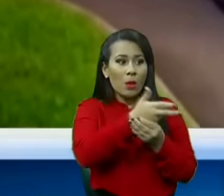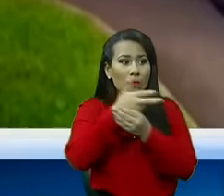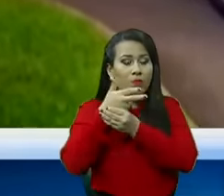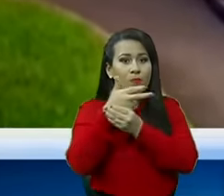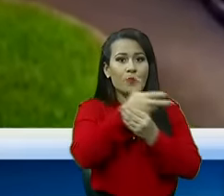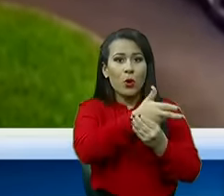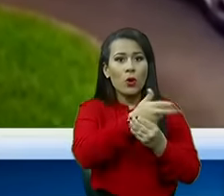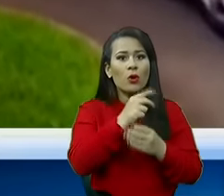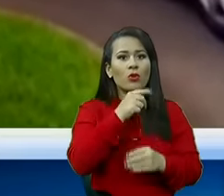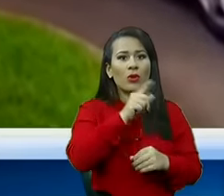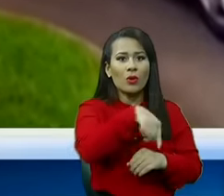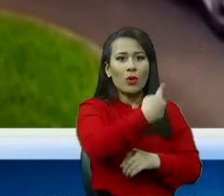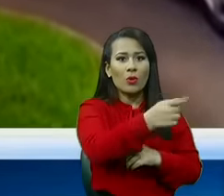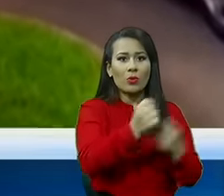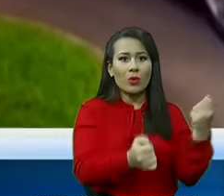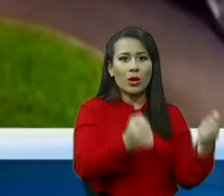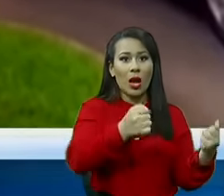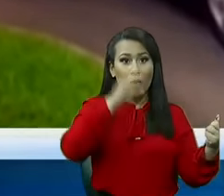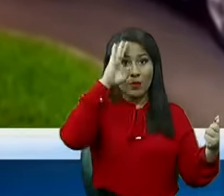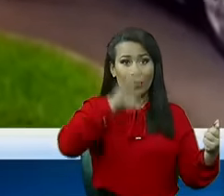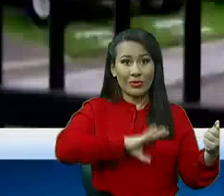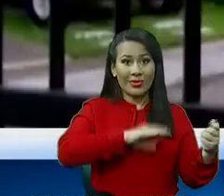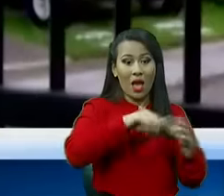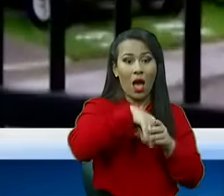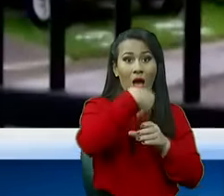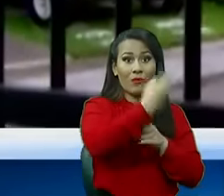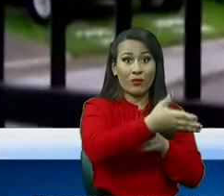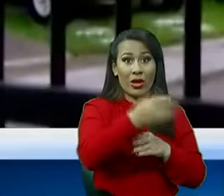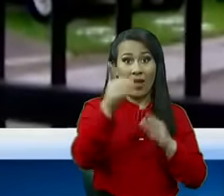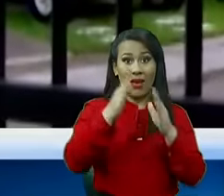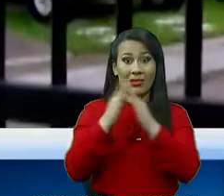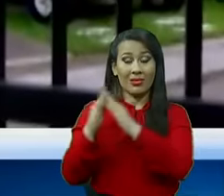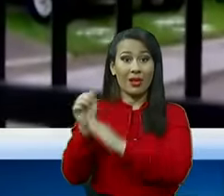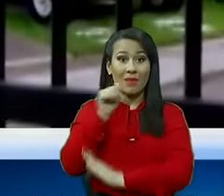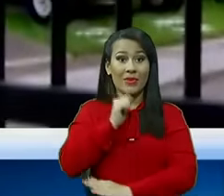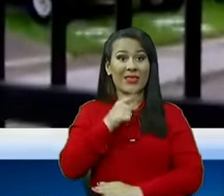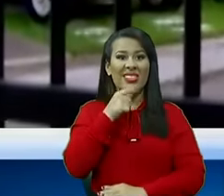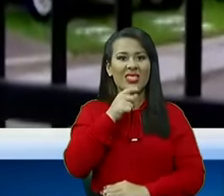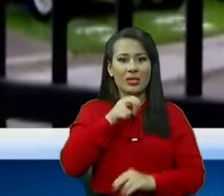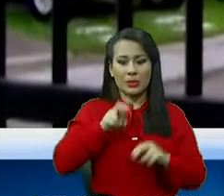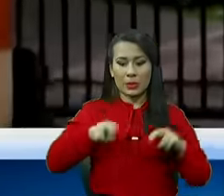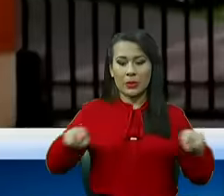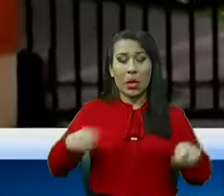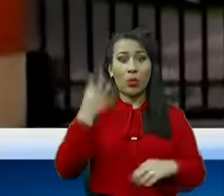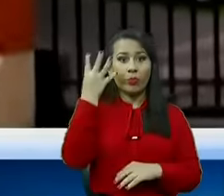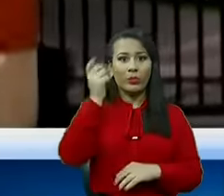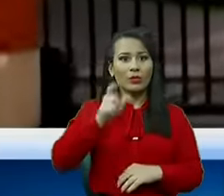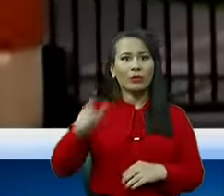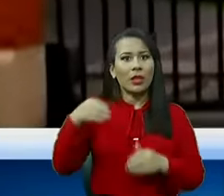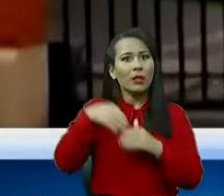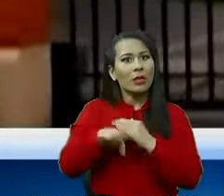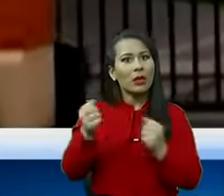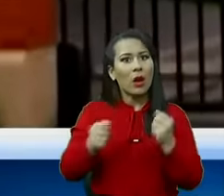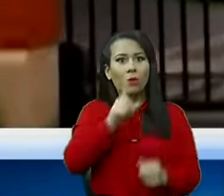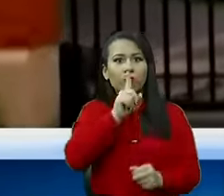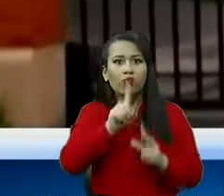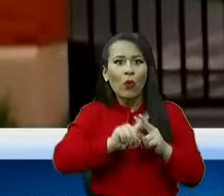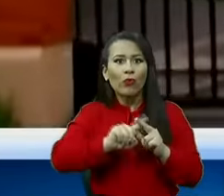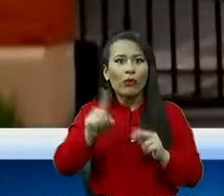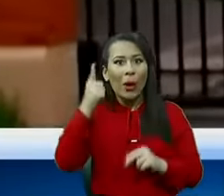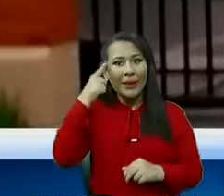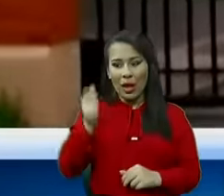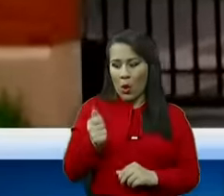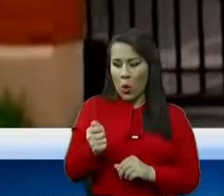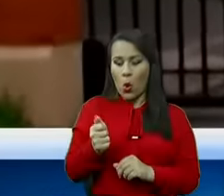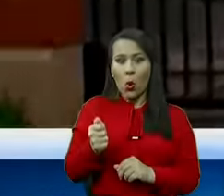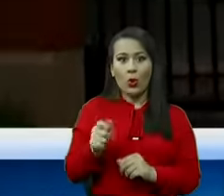patrullero que está en las afueras de la Urbanización estiman que en el vehículo viajaban por lo menos cuatro personas como tenían el control de la